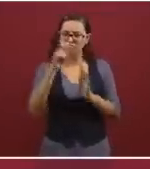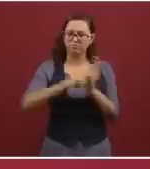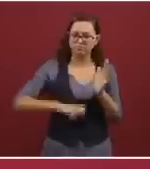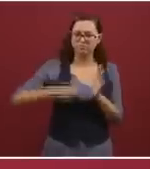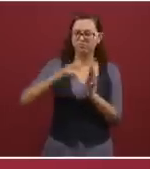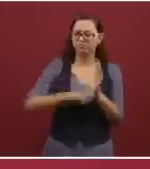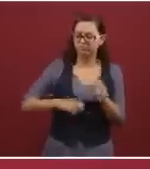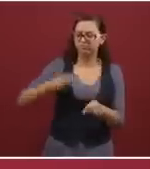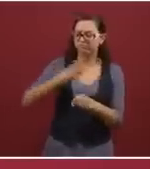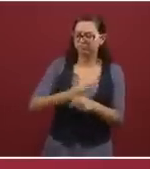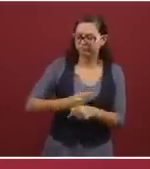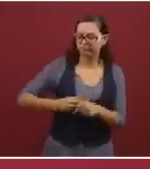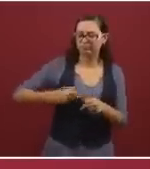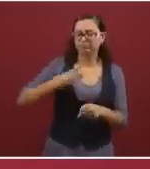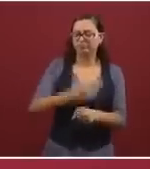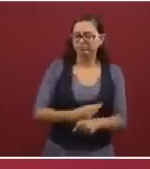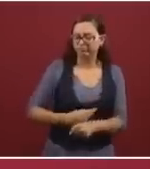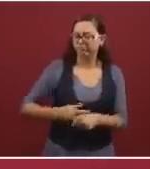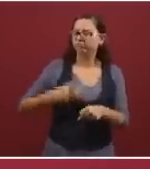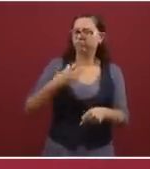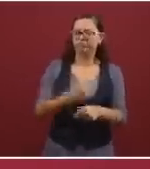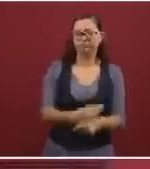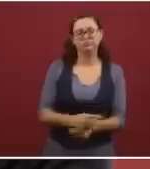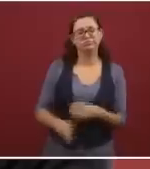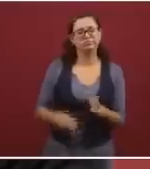que se cometen,